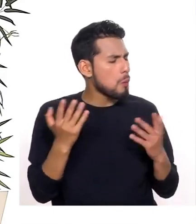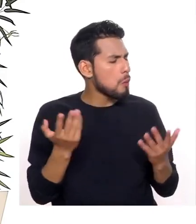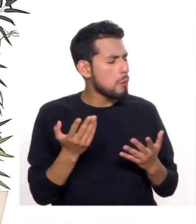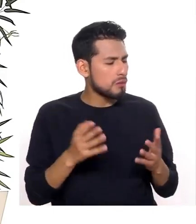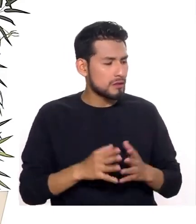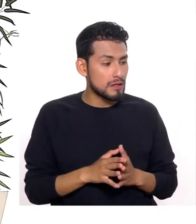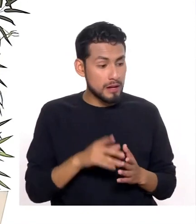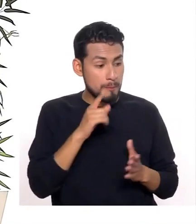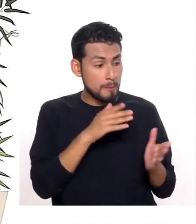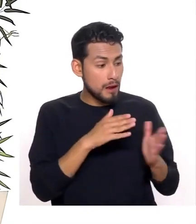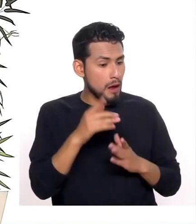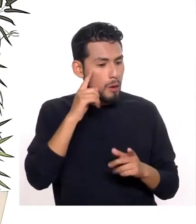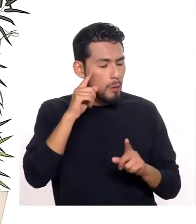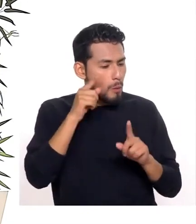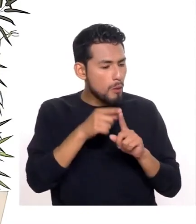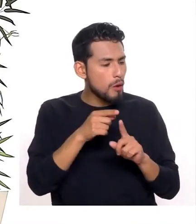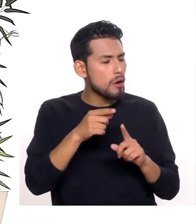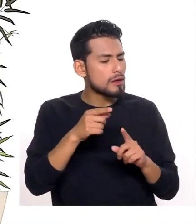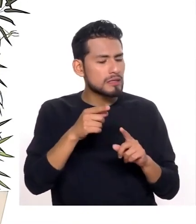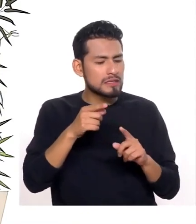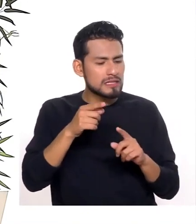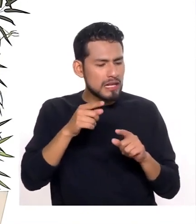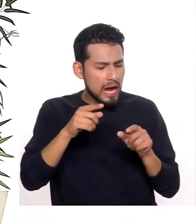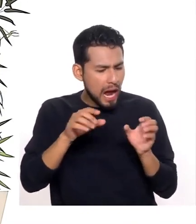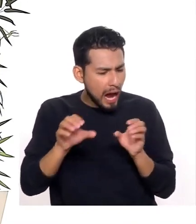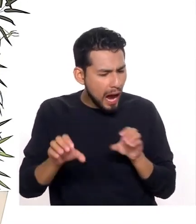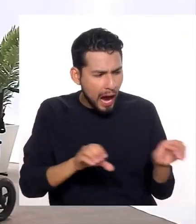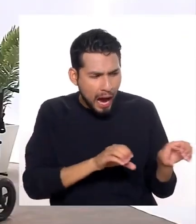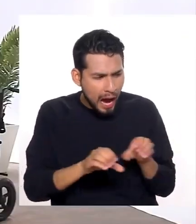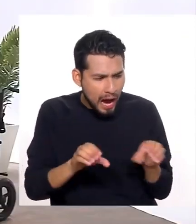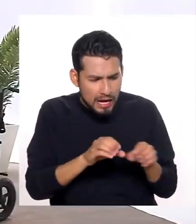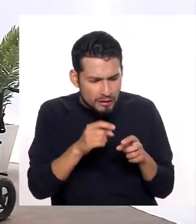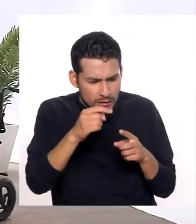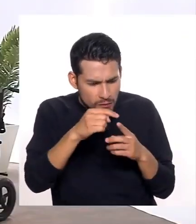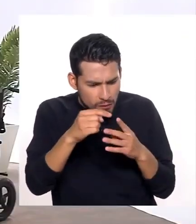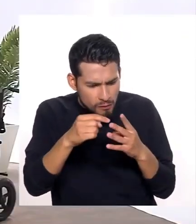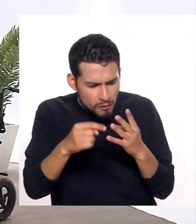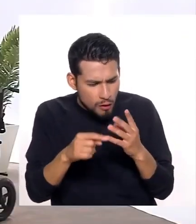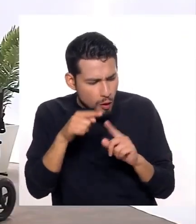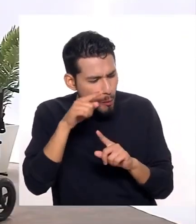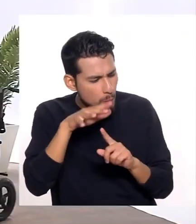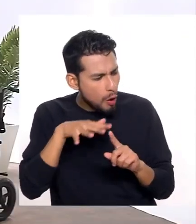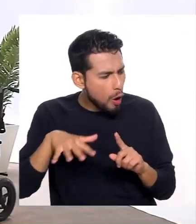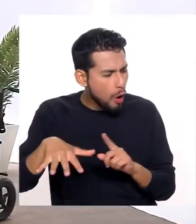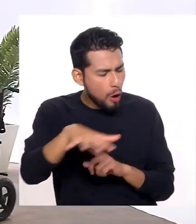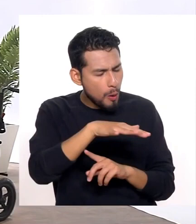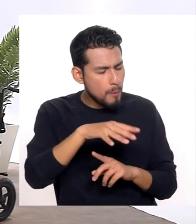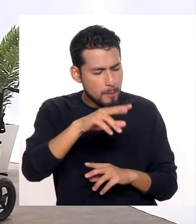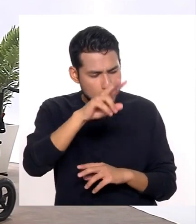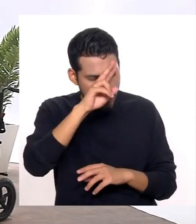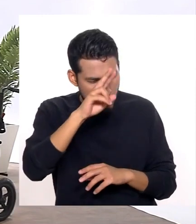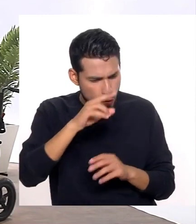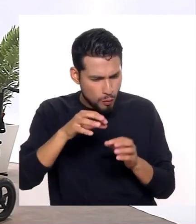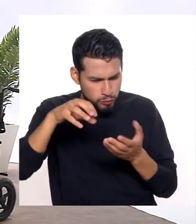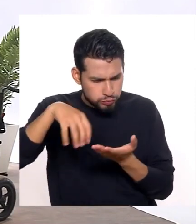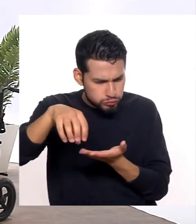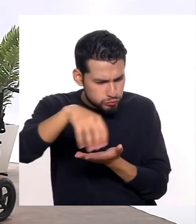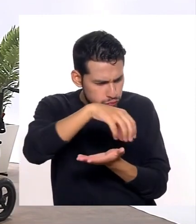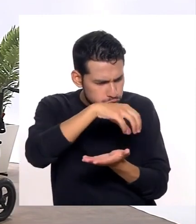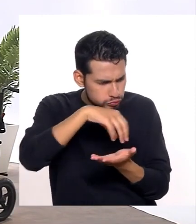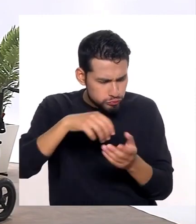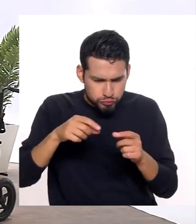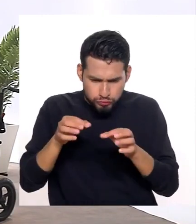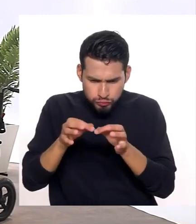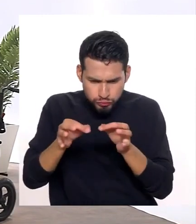que justamente ve toda esta serie de acciones que tienen que ver a nivel territorial, a nivel